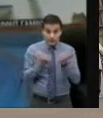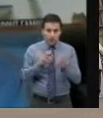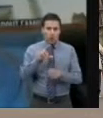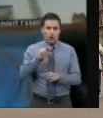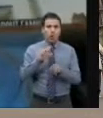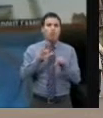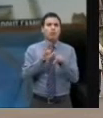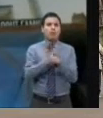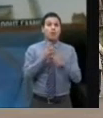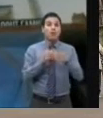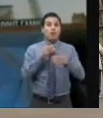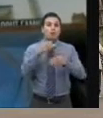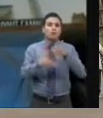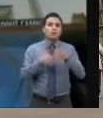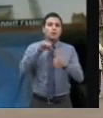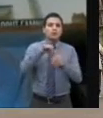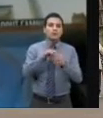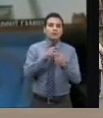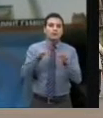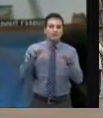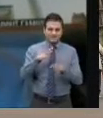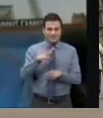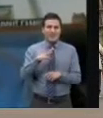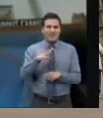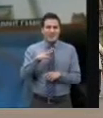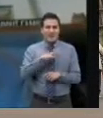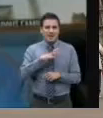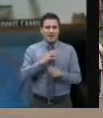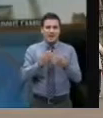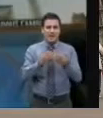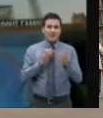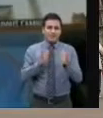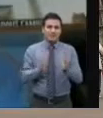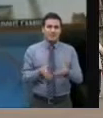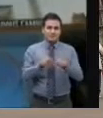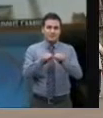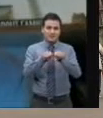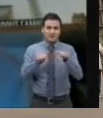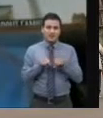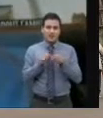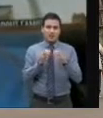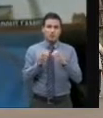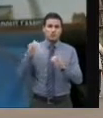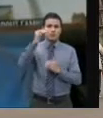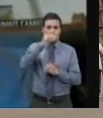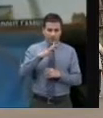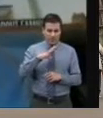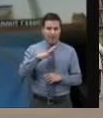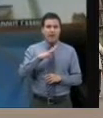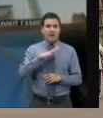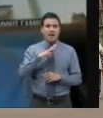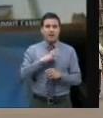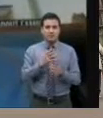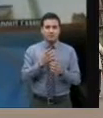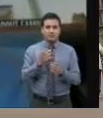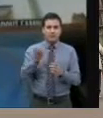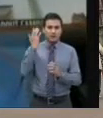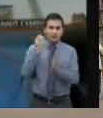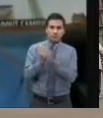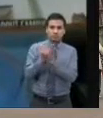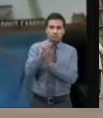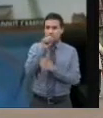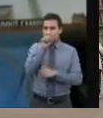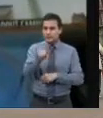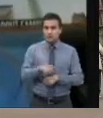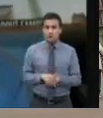hay precedentes también vastos de la sala superior en este caso. Así también, para que se acredite la reincidencia,